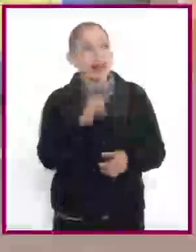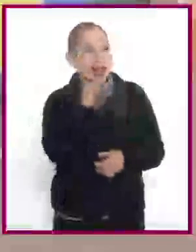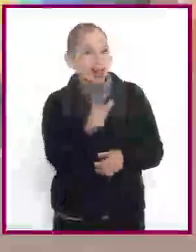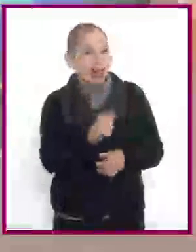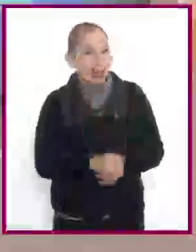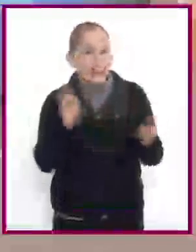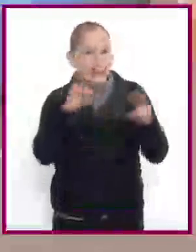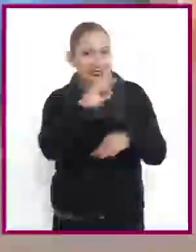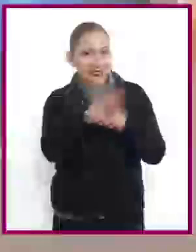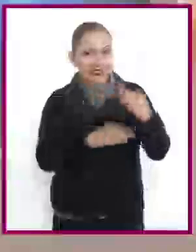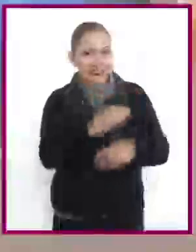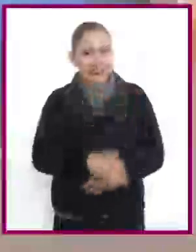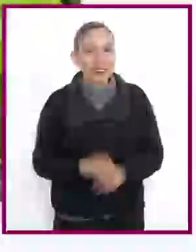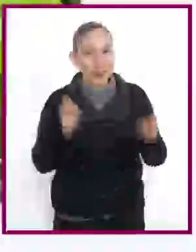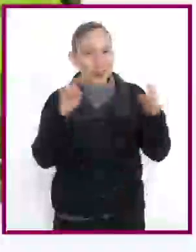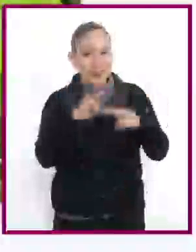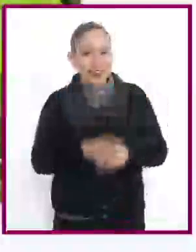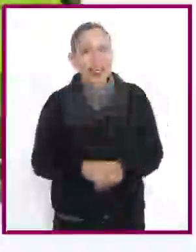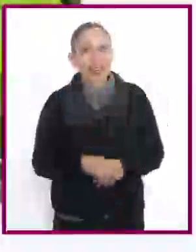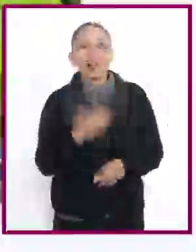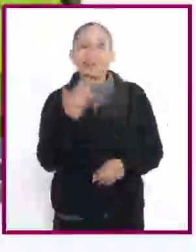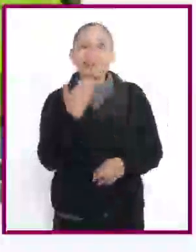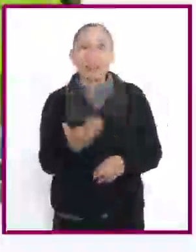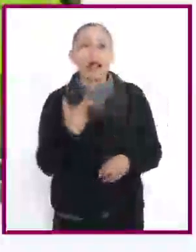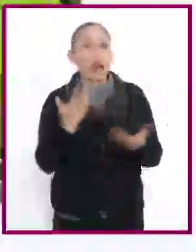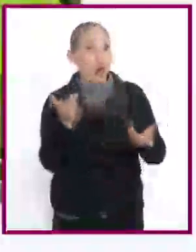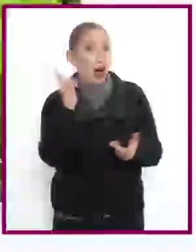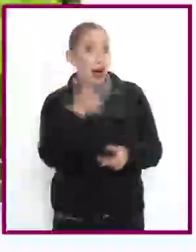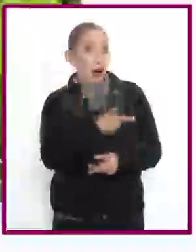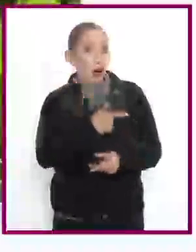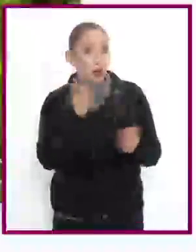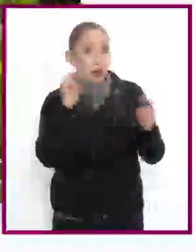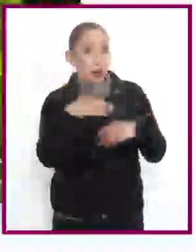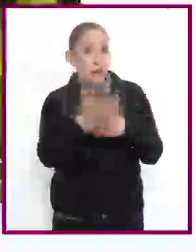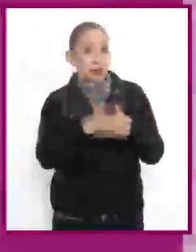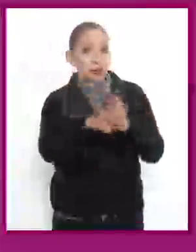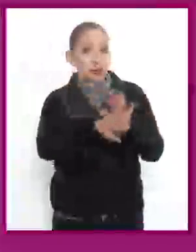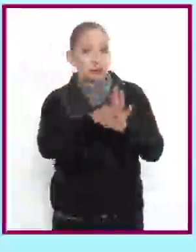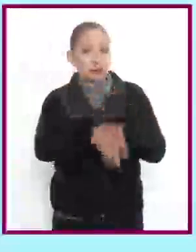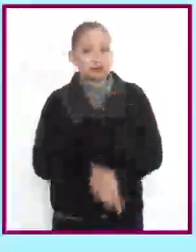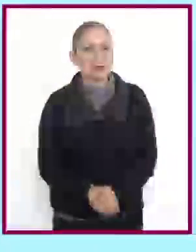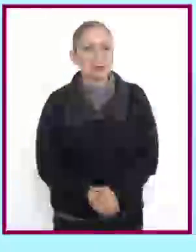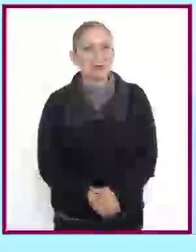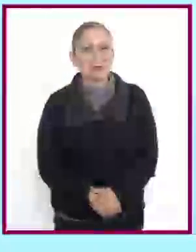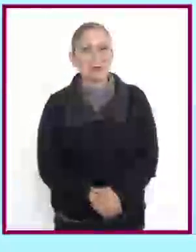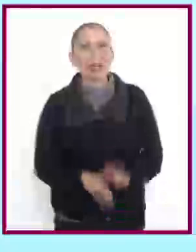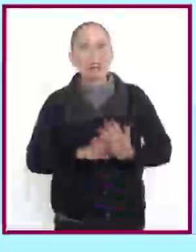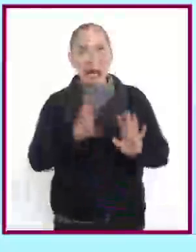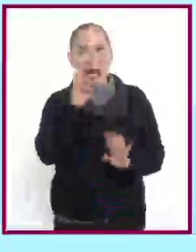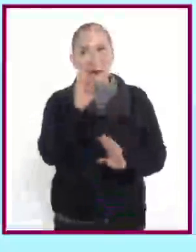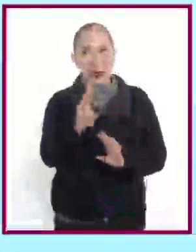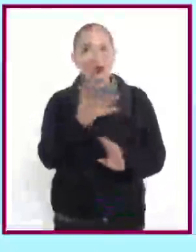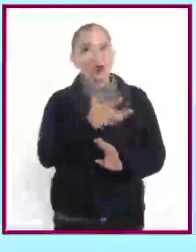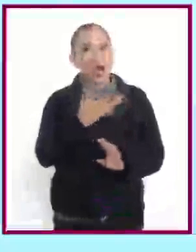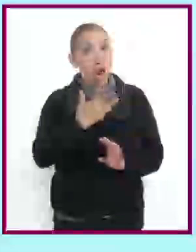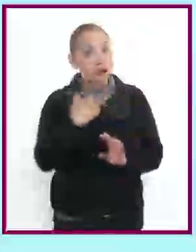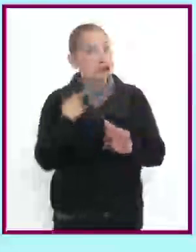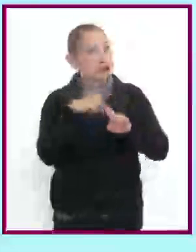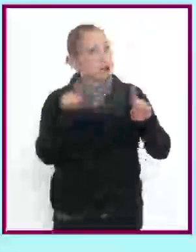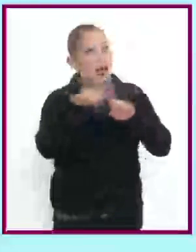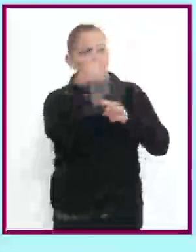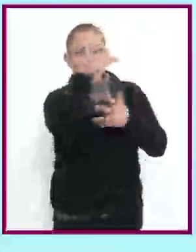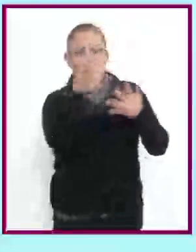pregunto, ¿qué problema existe en tu localidad que sea de interés colectivo y al mismo tiempo se convierte en un reto al buscarle solución? No olviden escribirnos